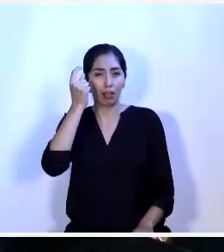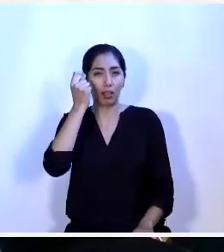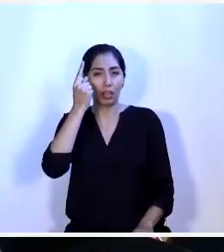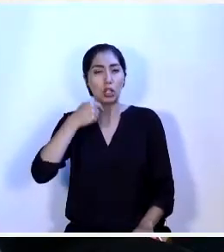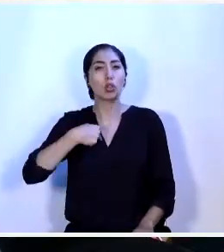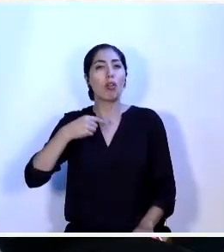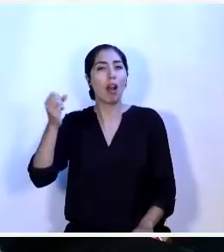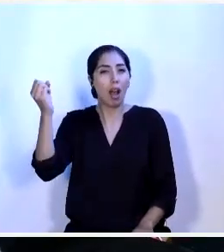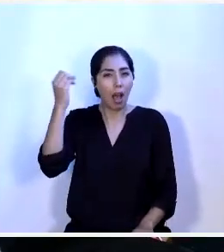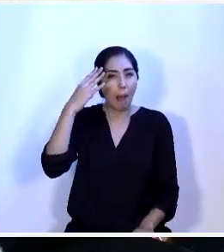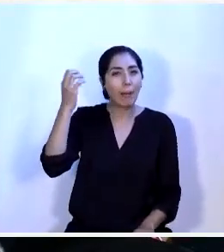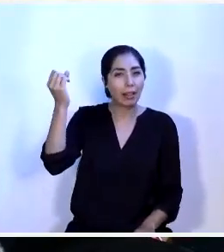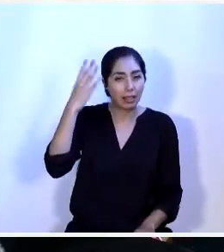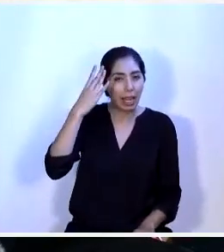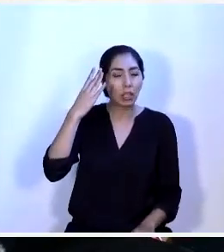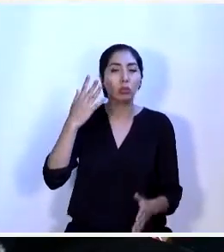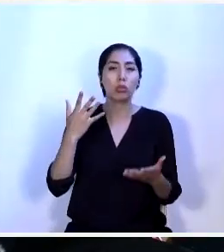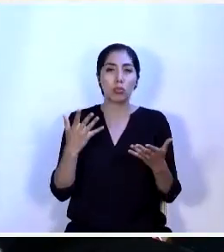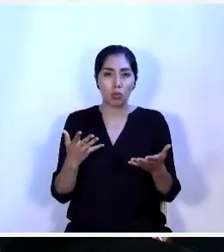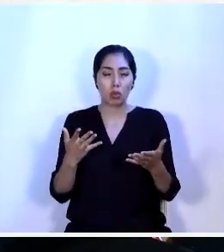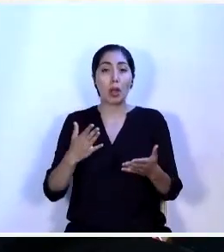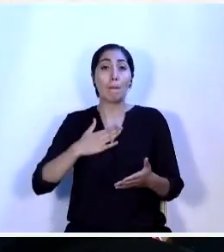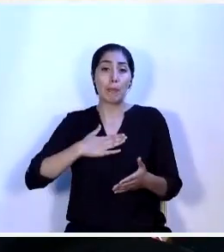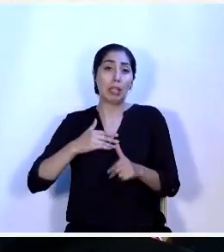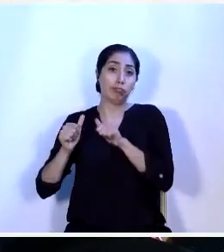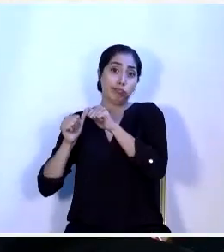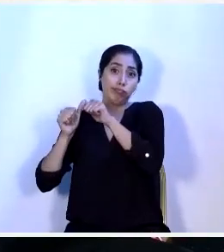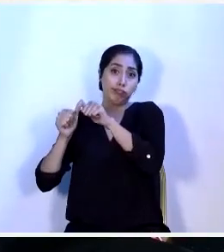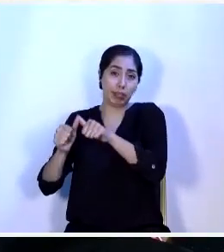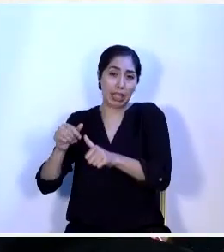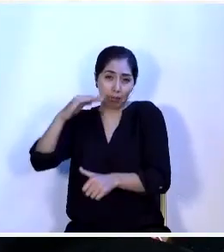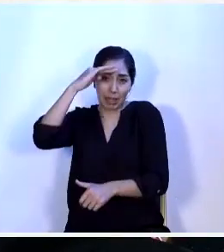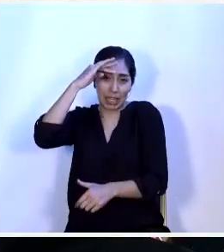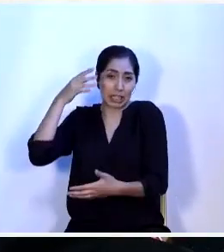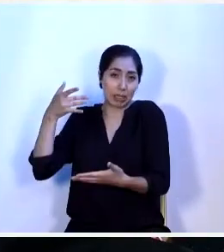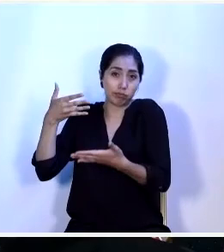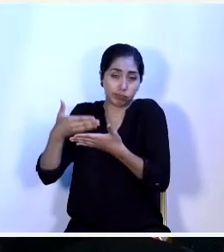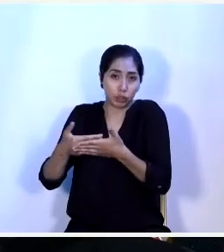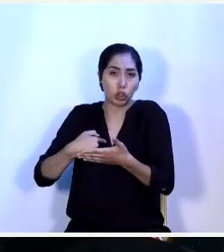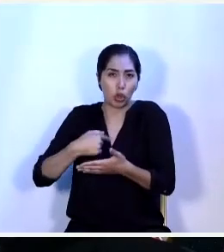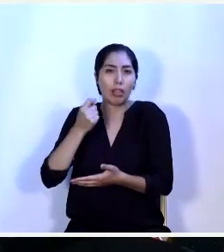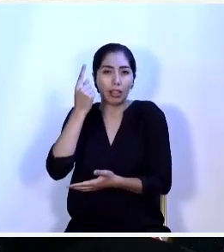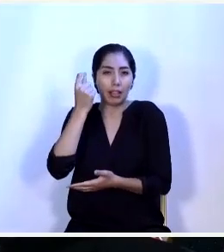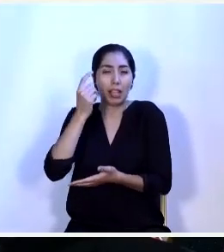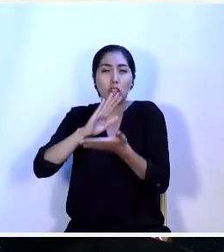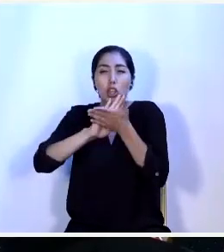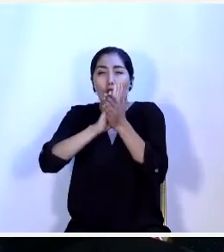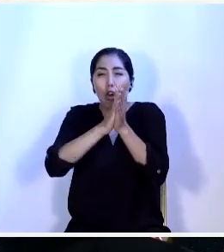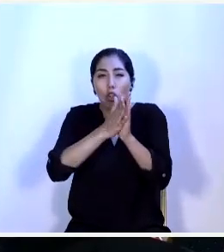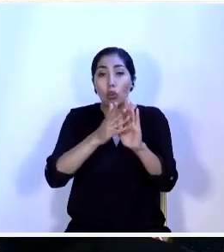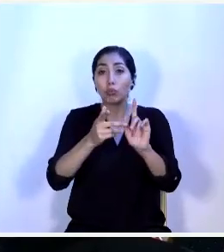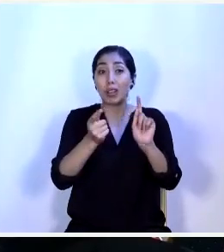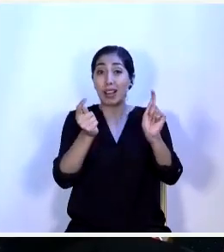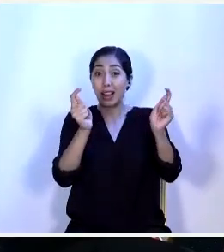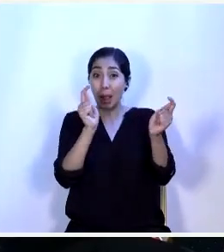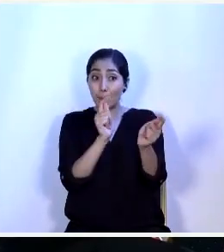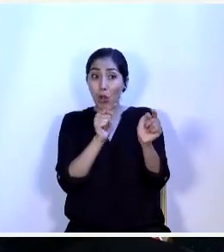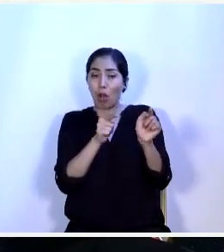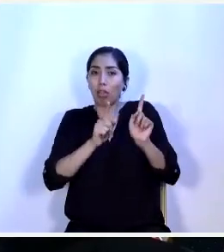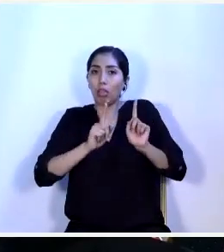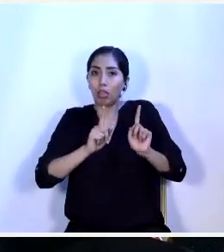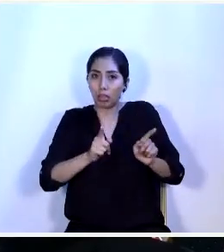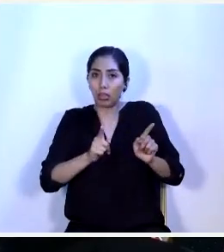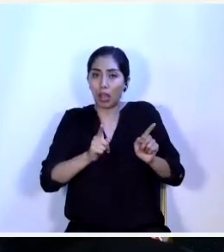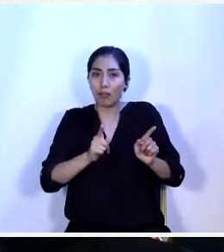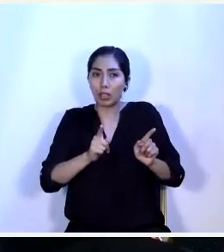aprendiendo en el correr de mi trayectoria, de que todo cambio toda transformación se sostiene en base a lo que